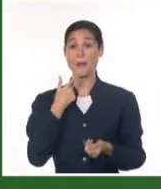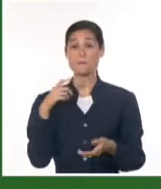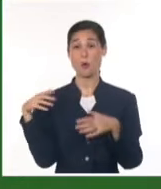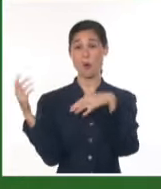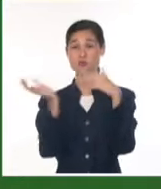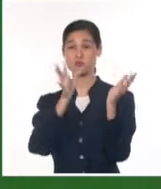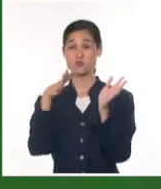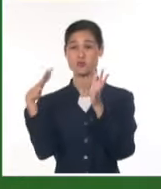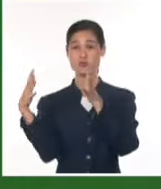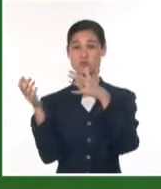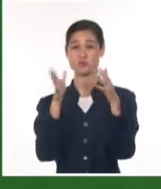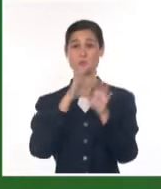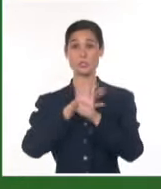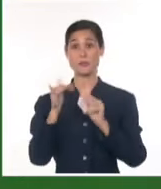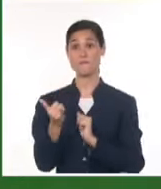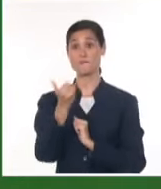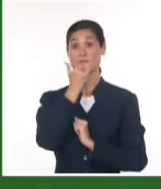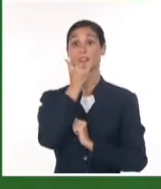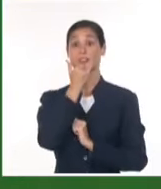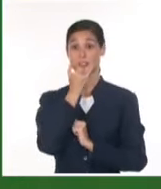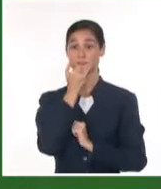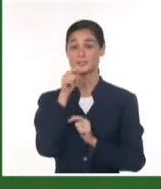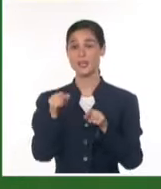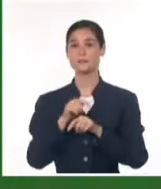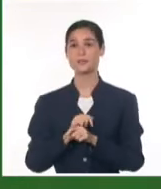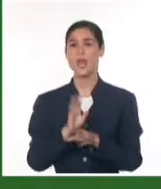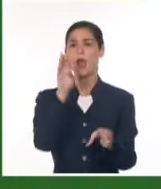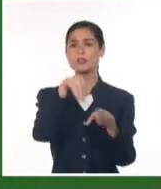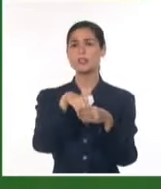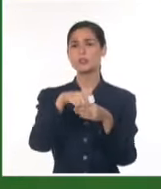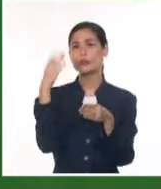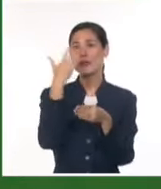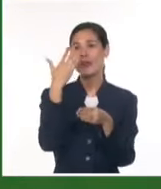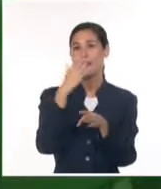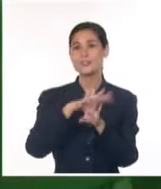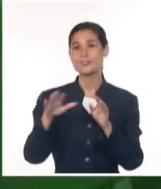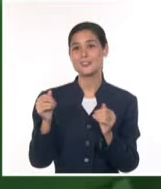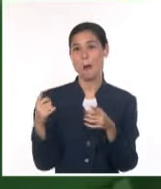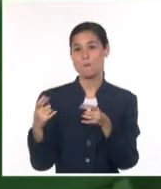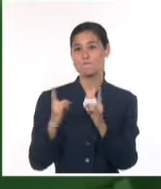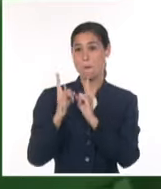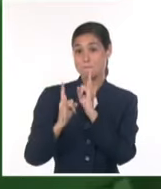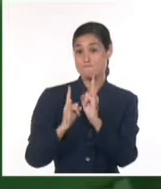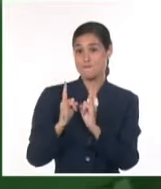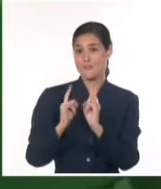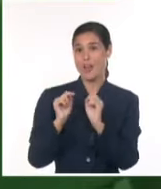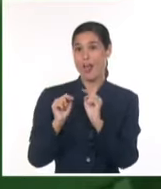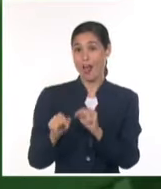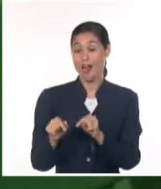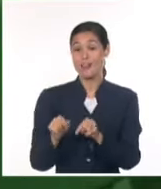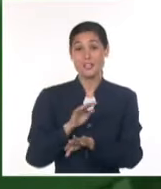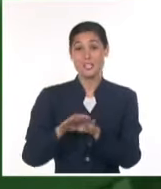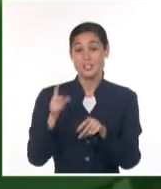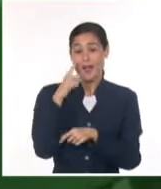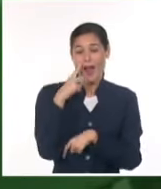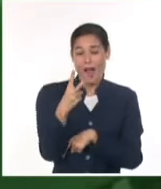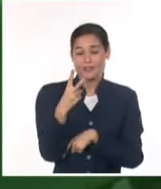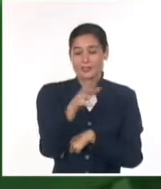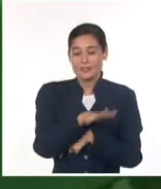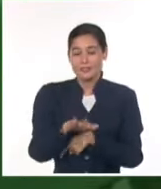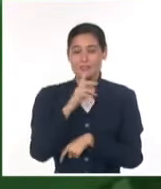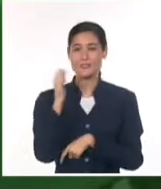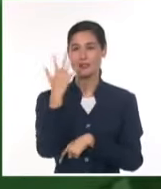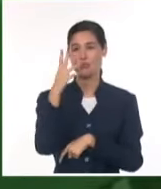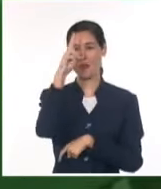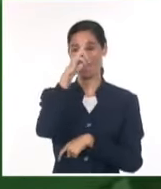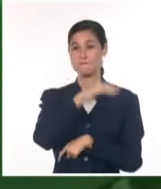del huracán Rafael. Aquí se encontraba Ángel Jesús González Castillo, un lactante que recibía los cuidados médicos en